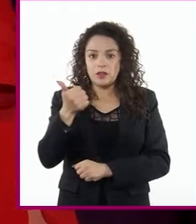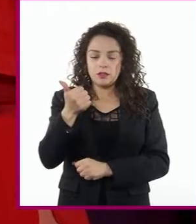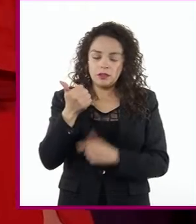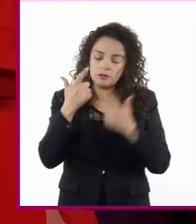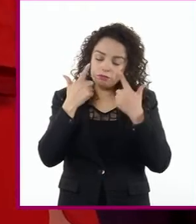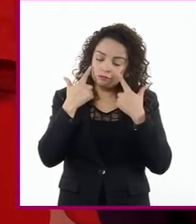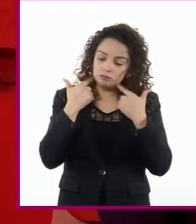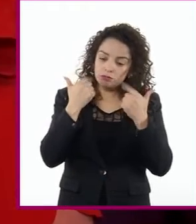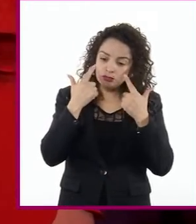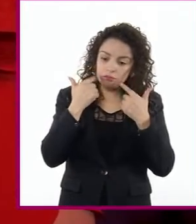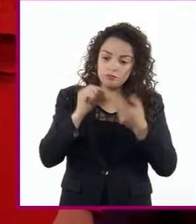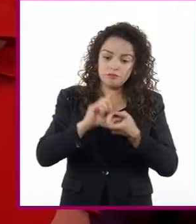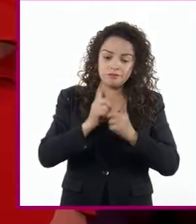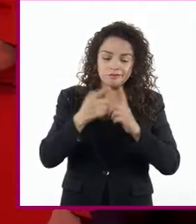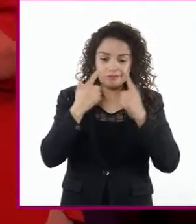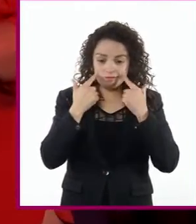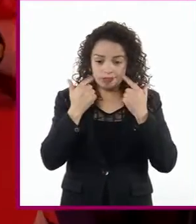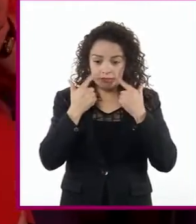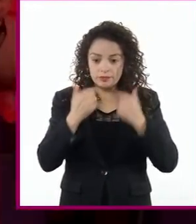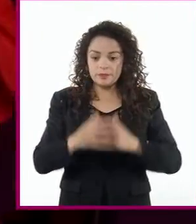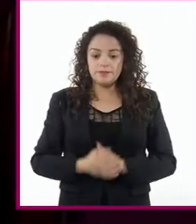llora.